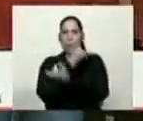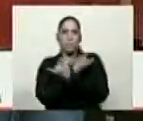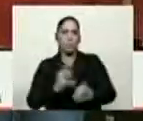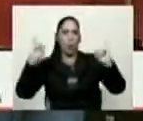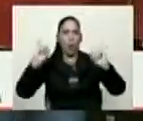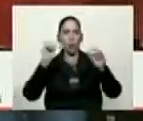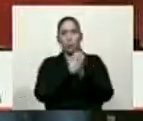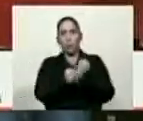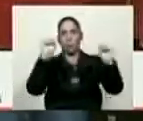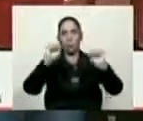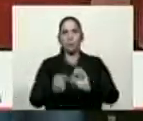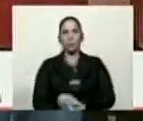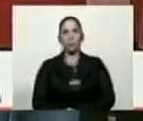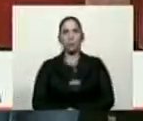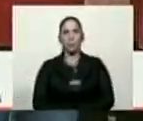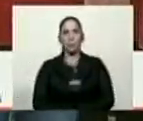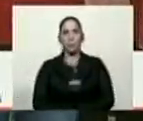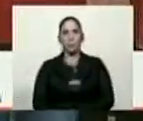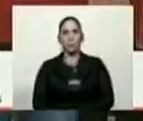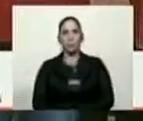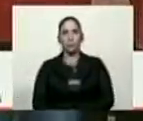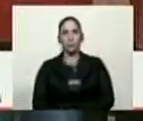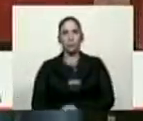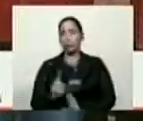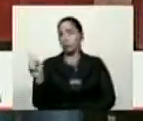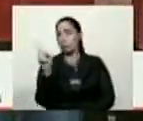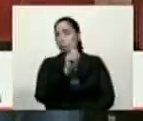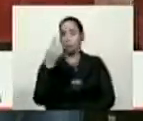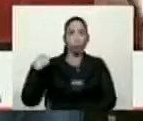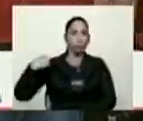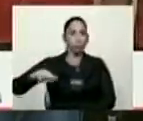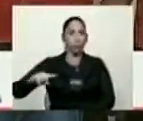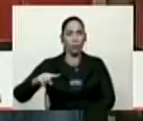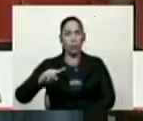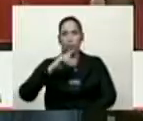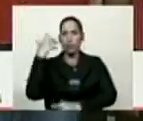en la soberanía. No tengamos dudas.